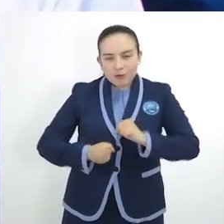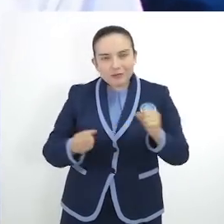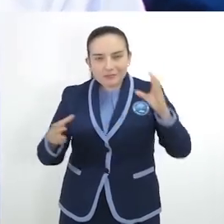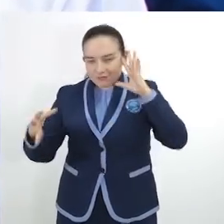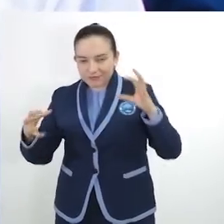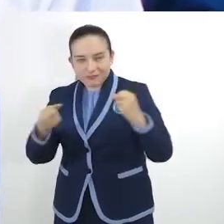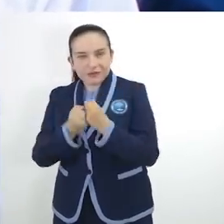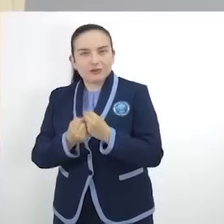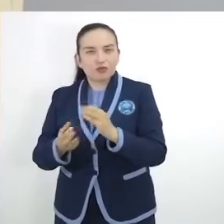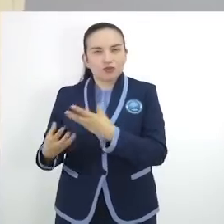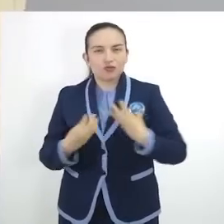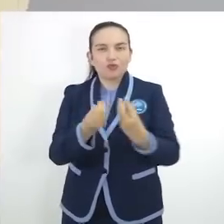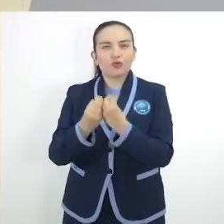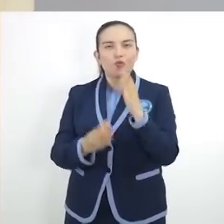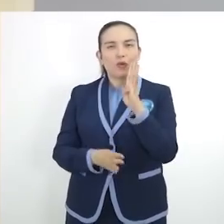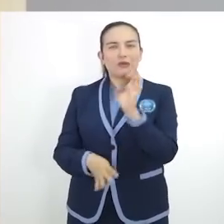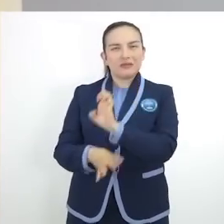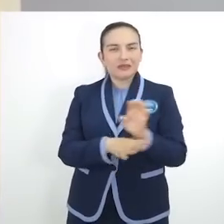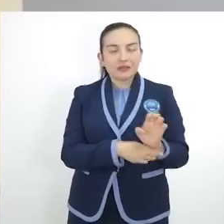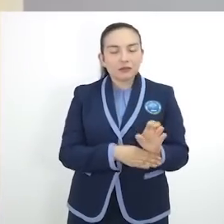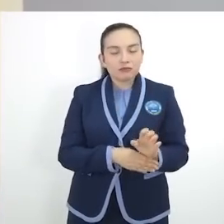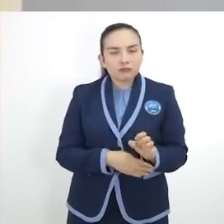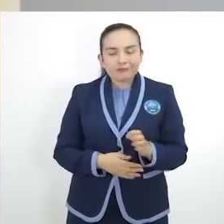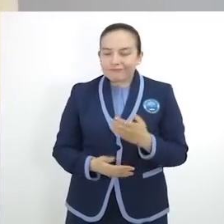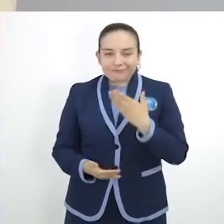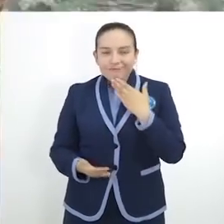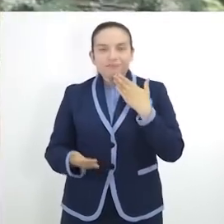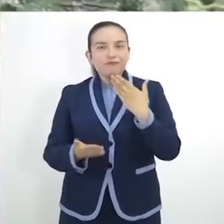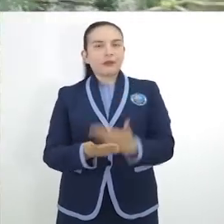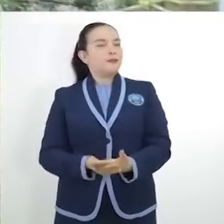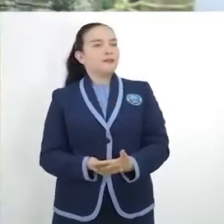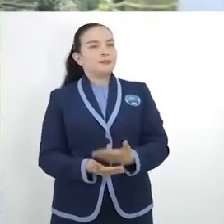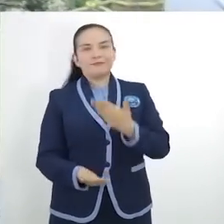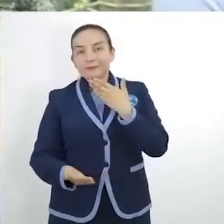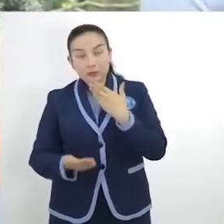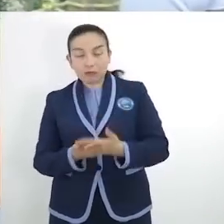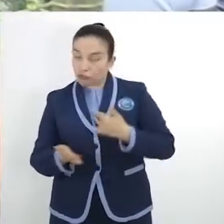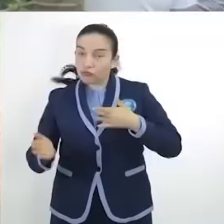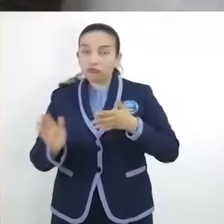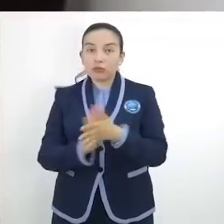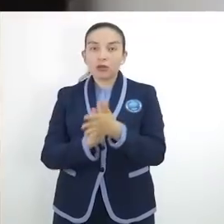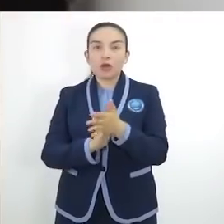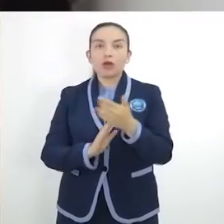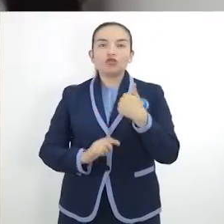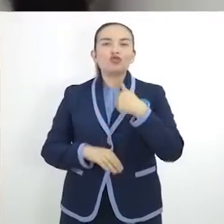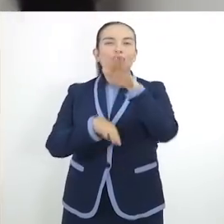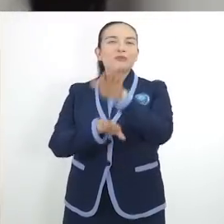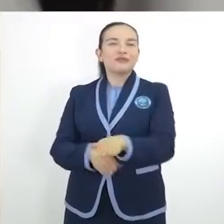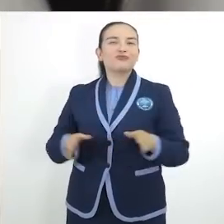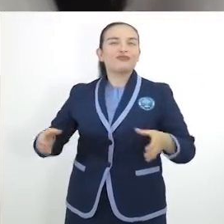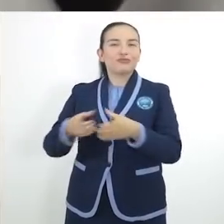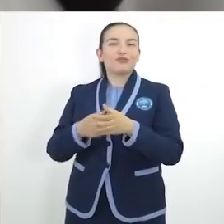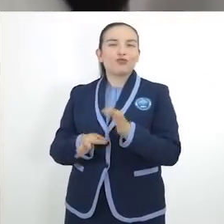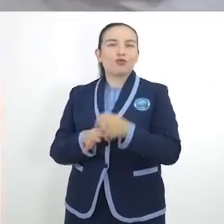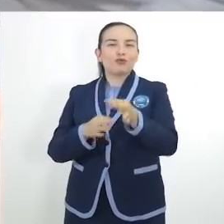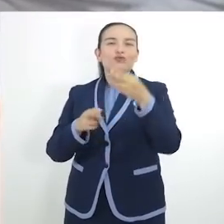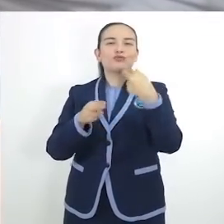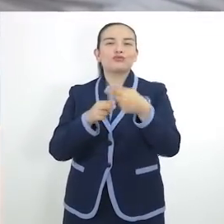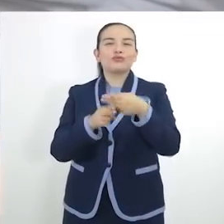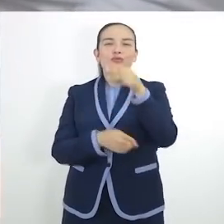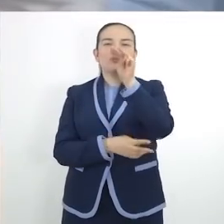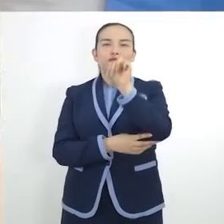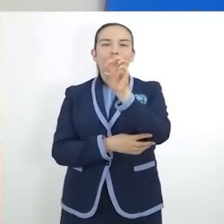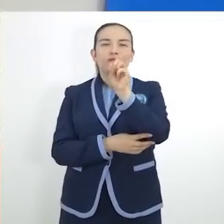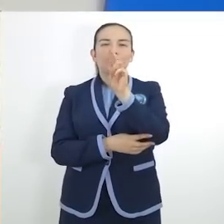hicimos todas las cuatro instituciones, y agradecido totalmente, lo digo porque soy el representante acá de